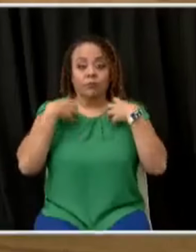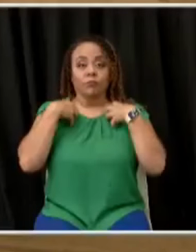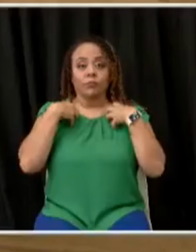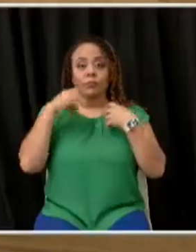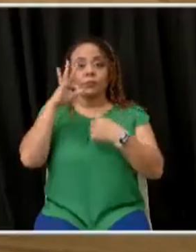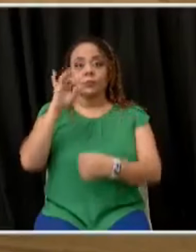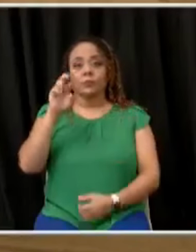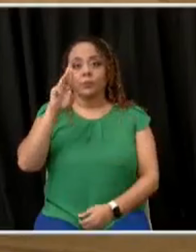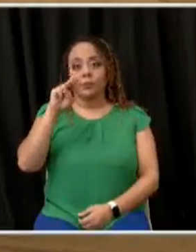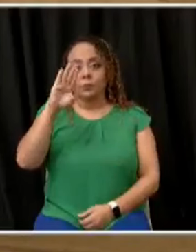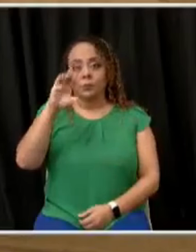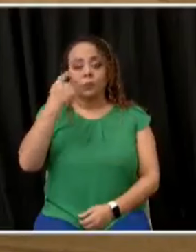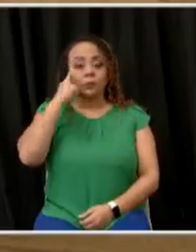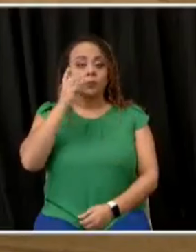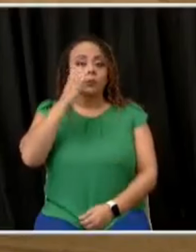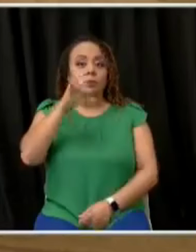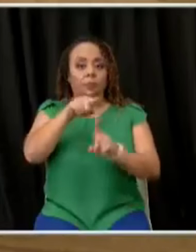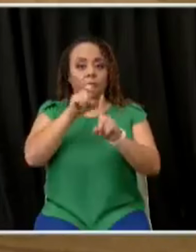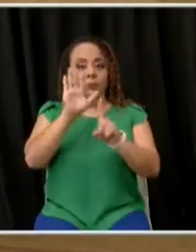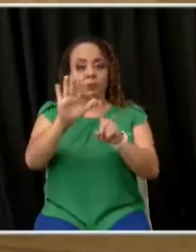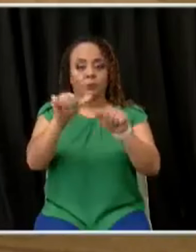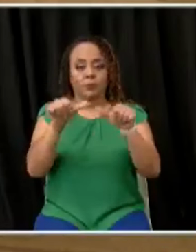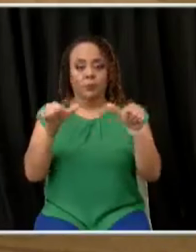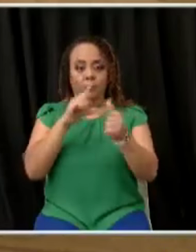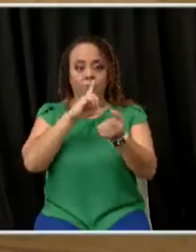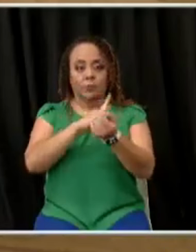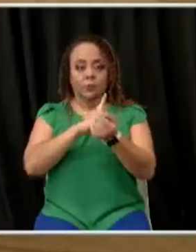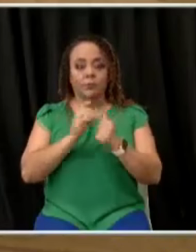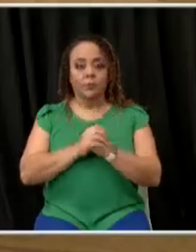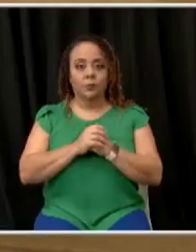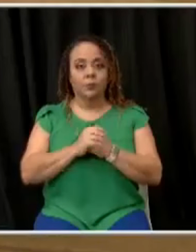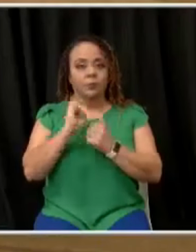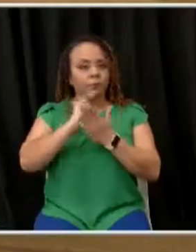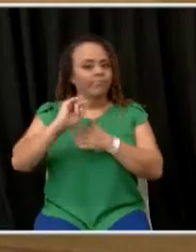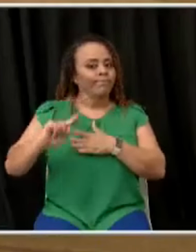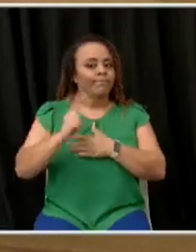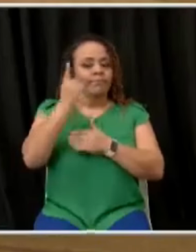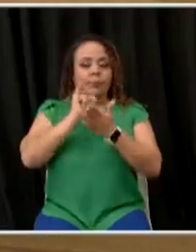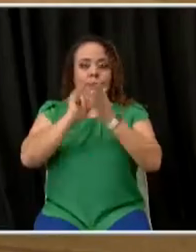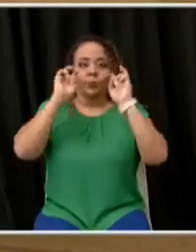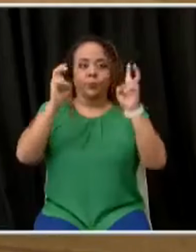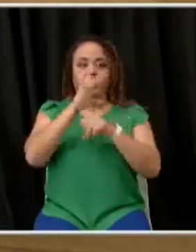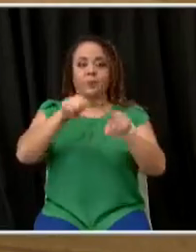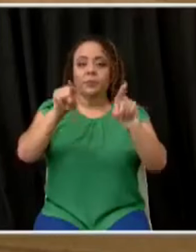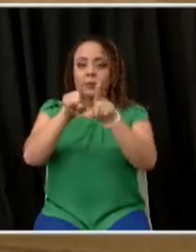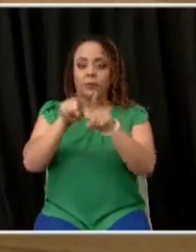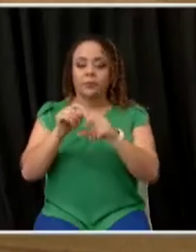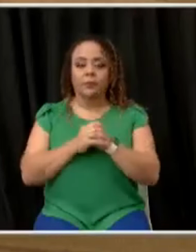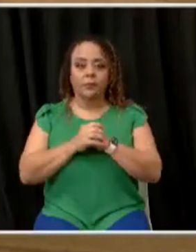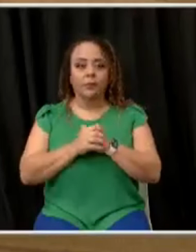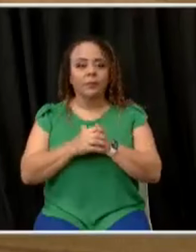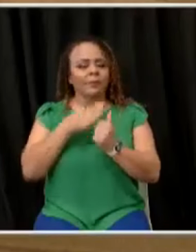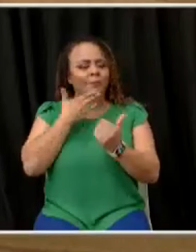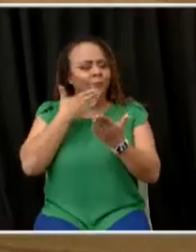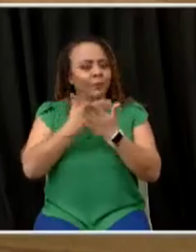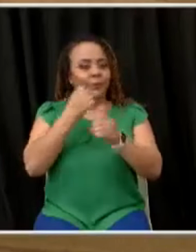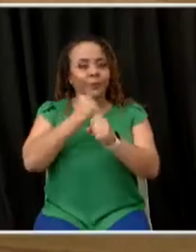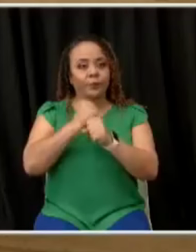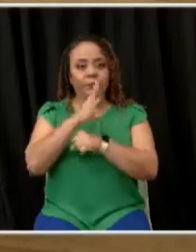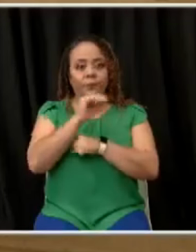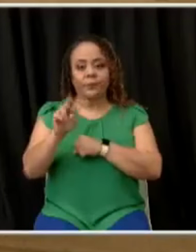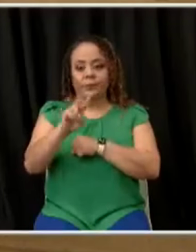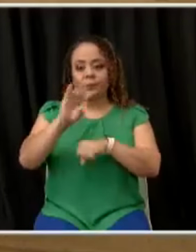desde el ámbito o desde su campo médico. Ha sido pionero en este tema y además es un gran colaborador y amigo del